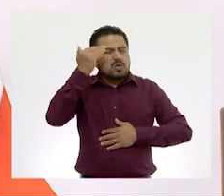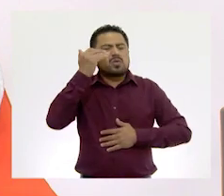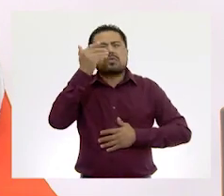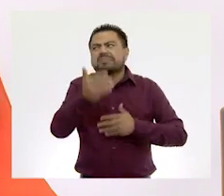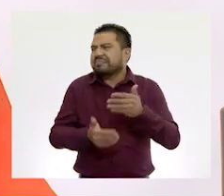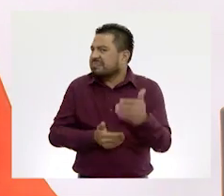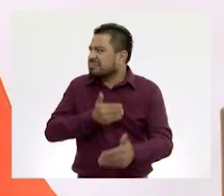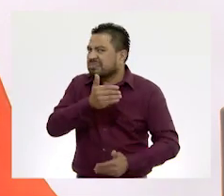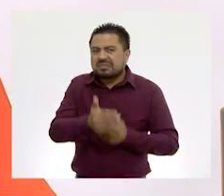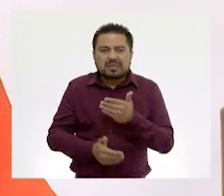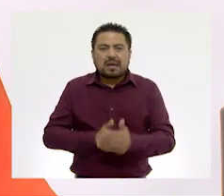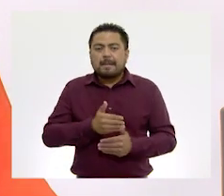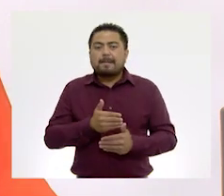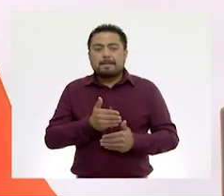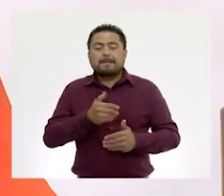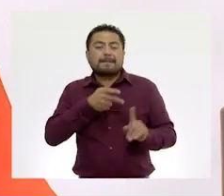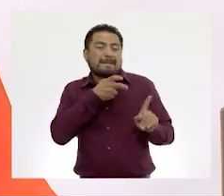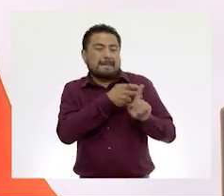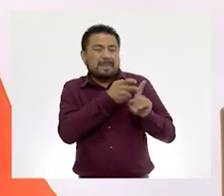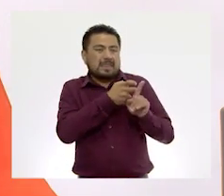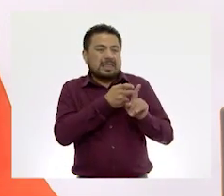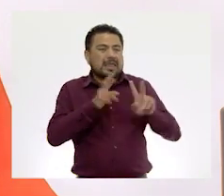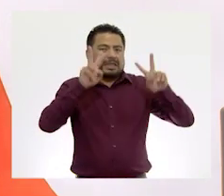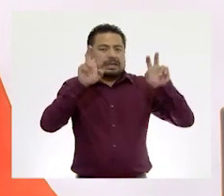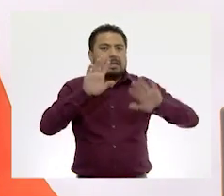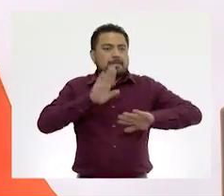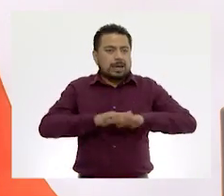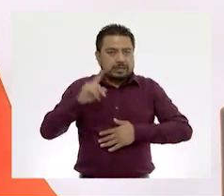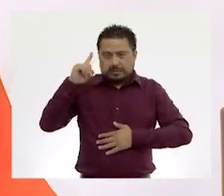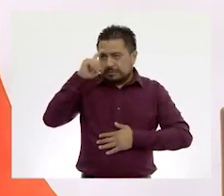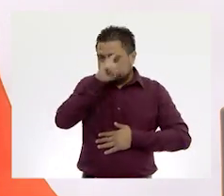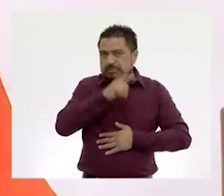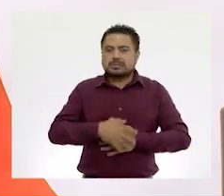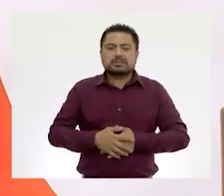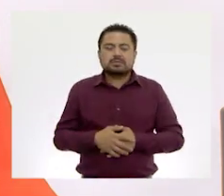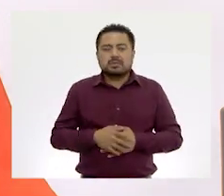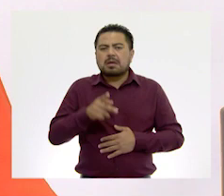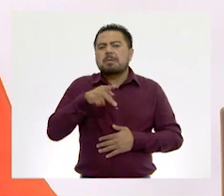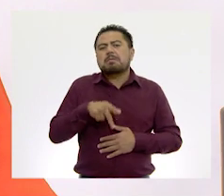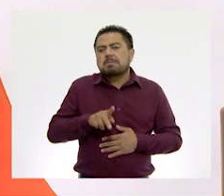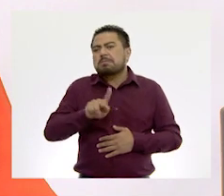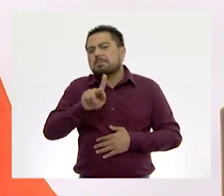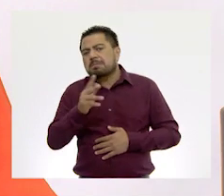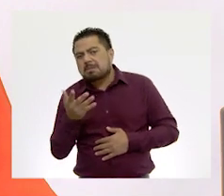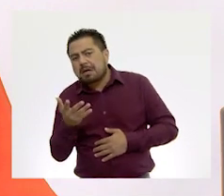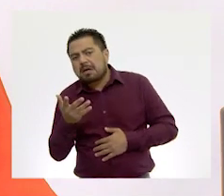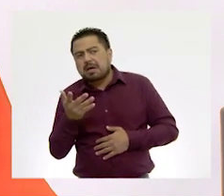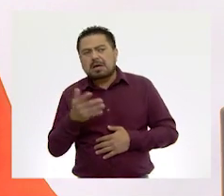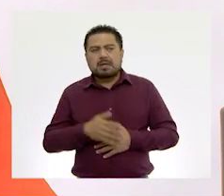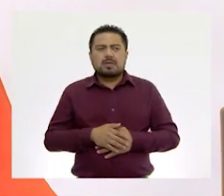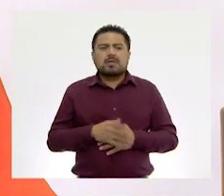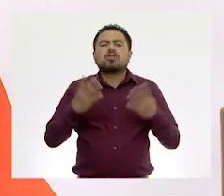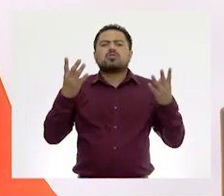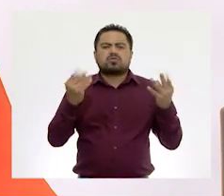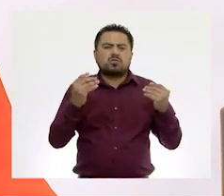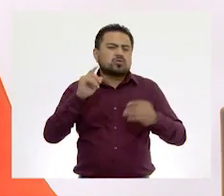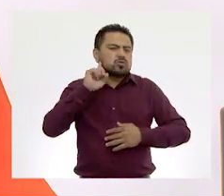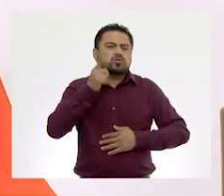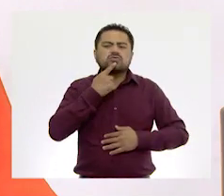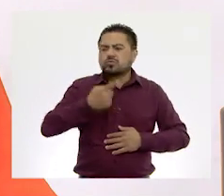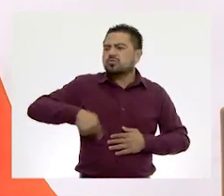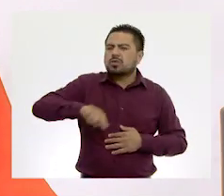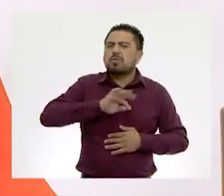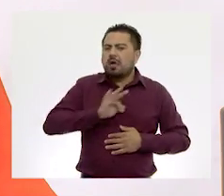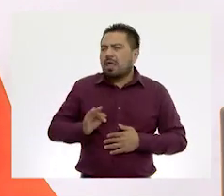y es una cuestión muy difícil. Pero bueno, muchos sordos lo